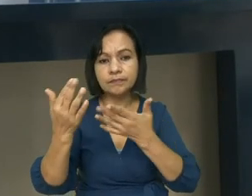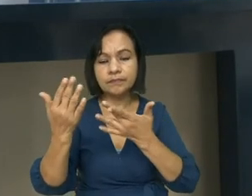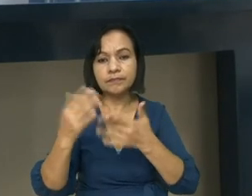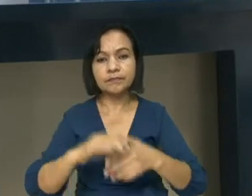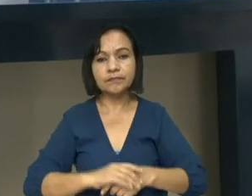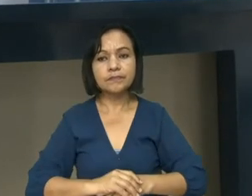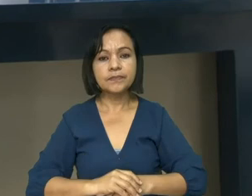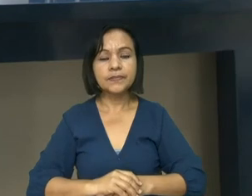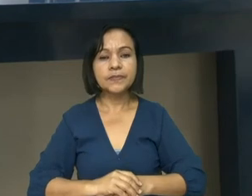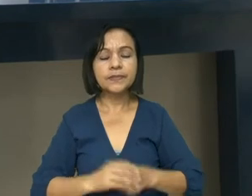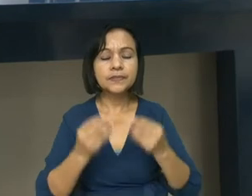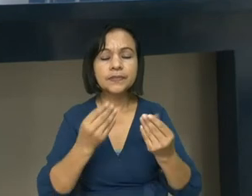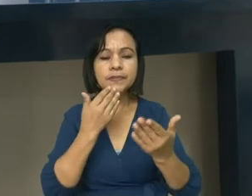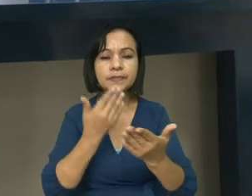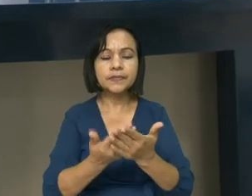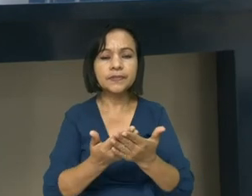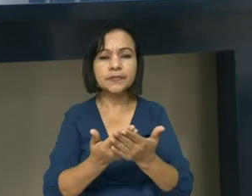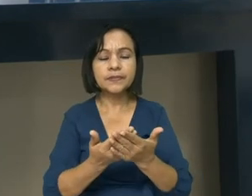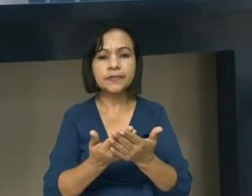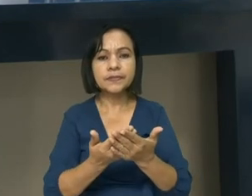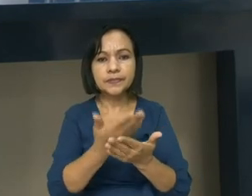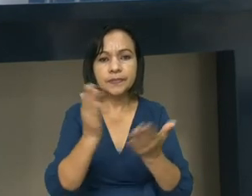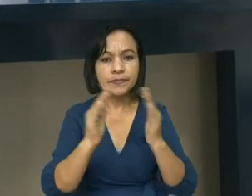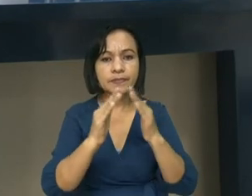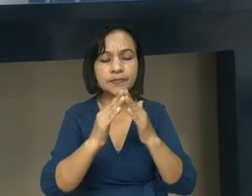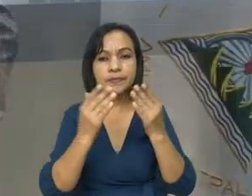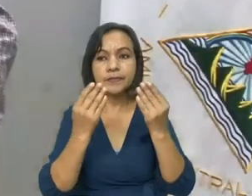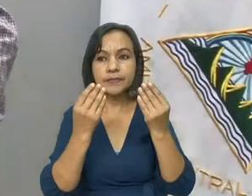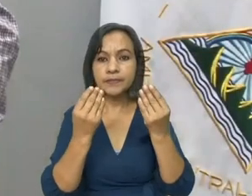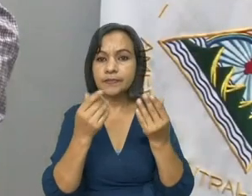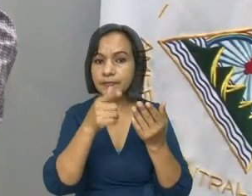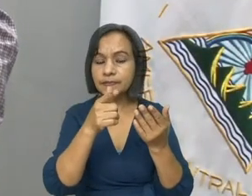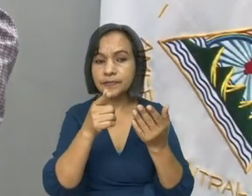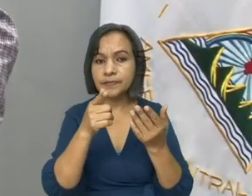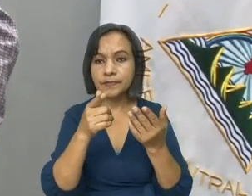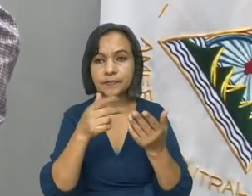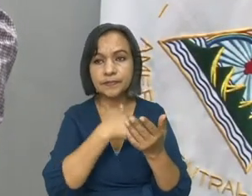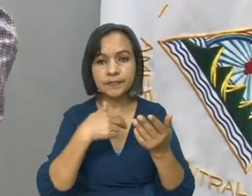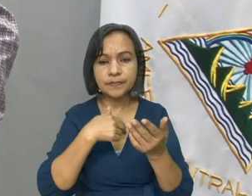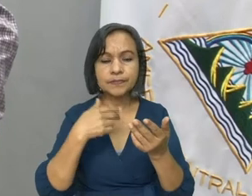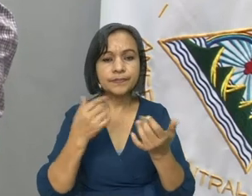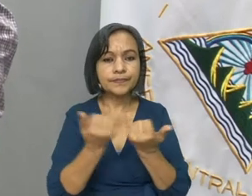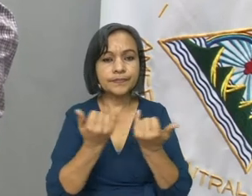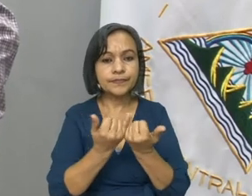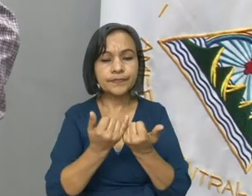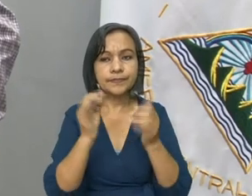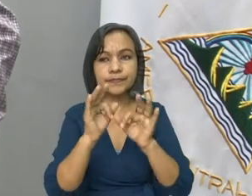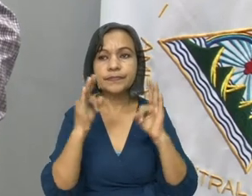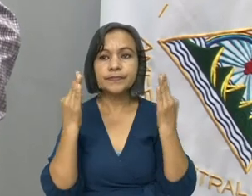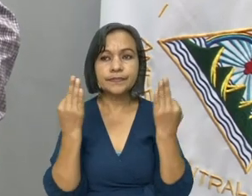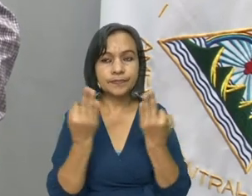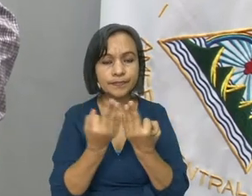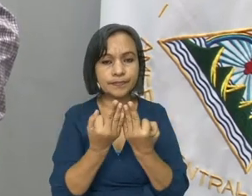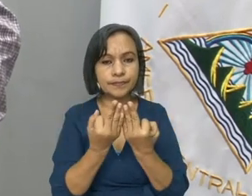estar instalados. Muchísimas gracias. Gracias, Oscar. A ustedes. Claro que sí. Y usted que está en su hogar, también ahí tiene las coordenadas para que vaya a disfrutar con su familia en